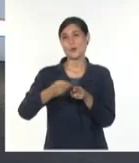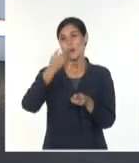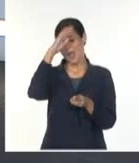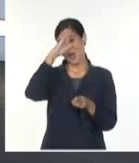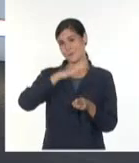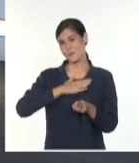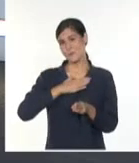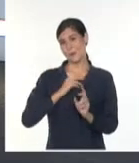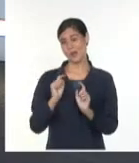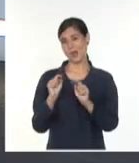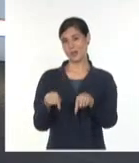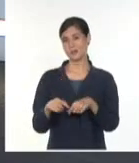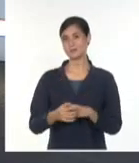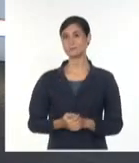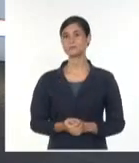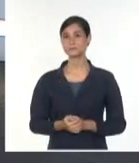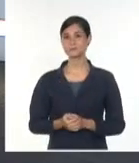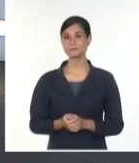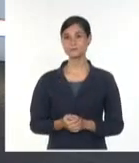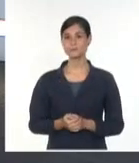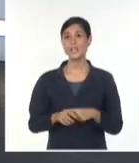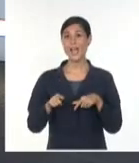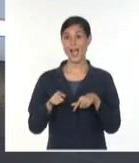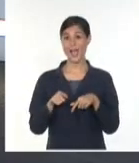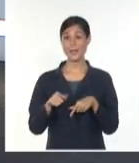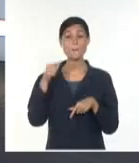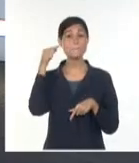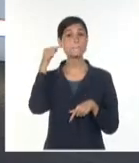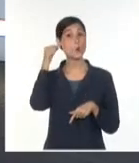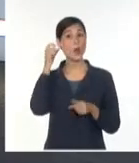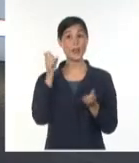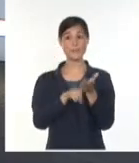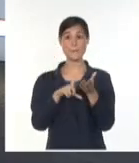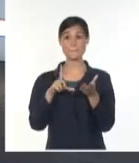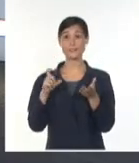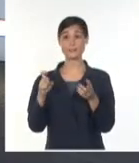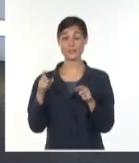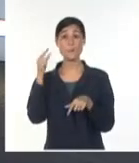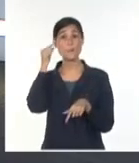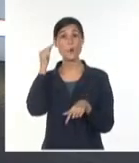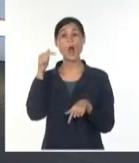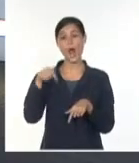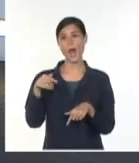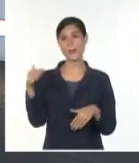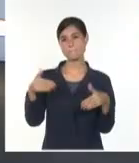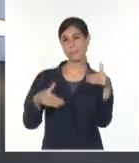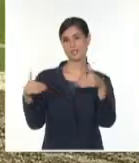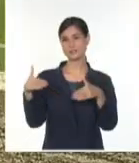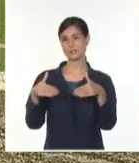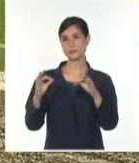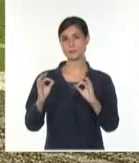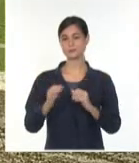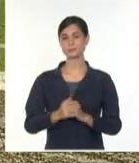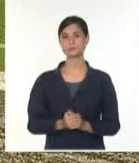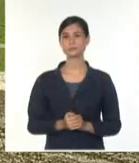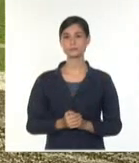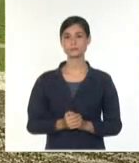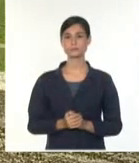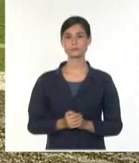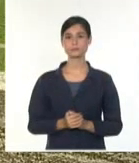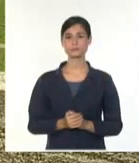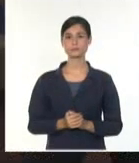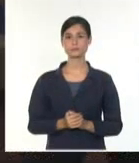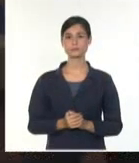vicejefa del departamento ideológico del comité central del partido ludmila alam Dueñas y otras personalidades una